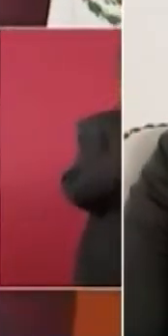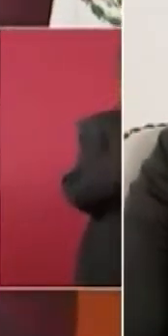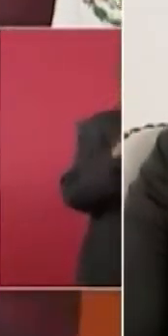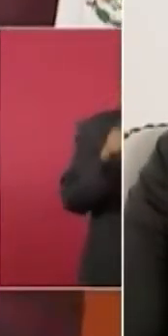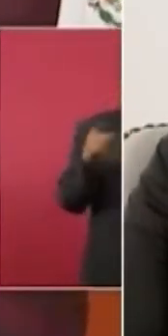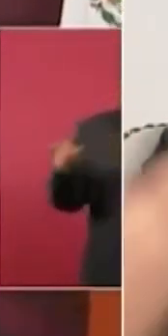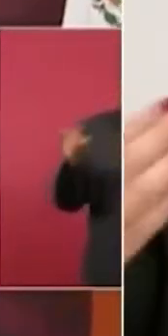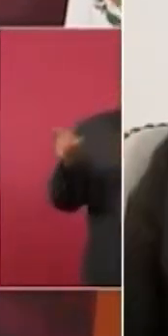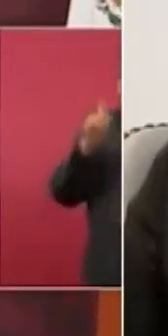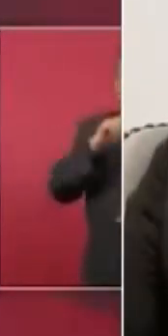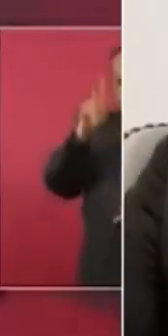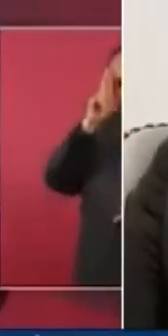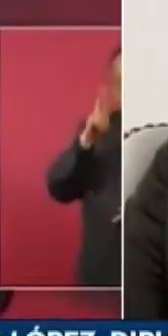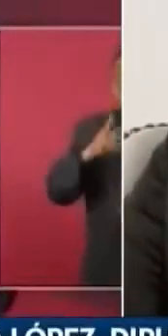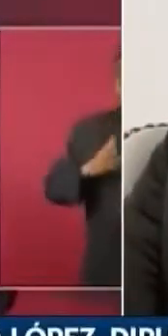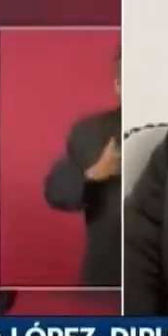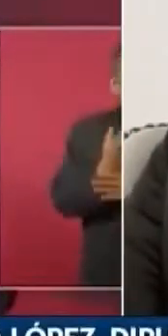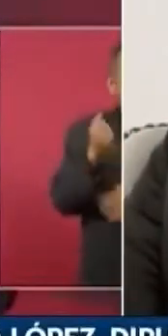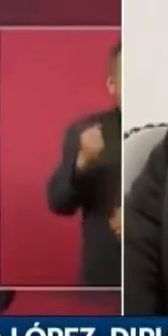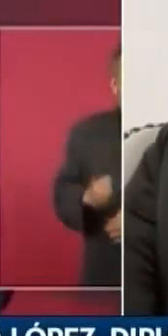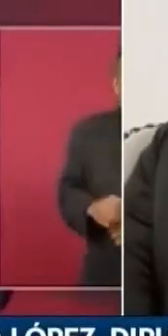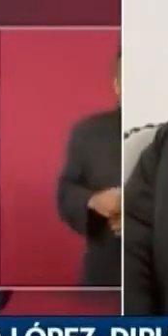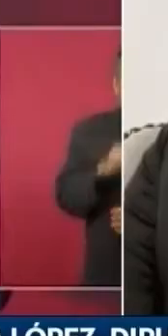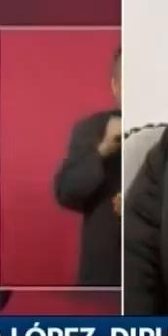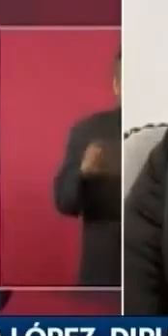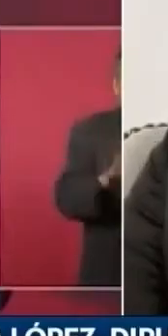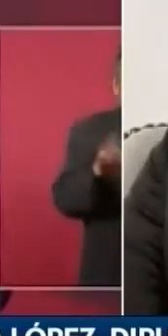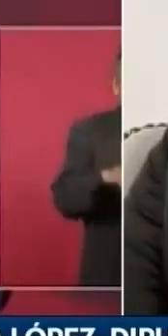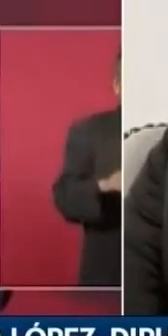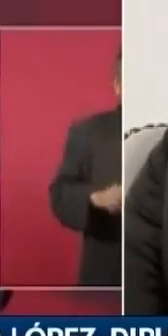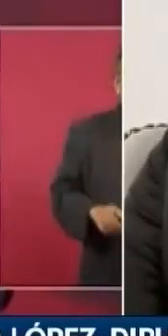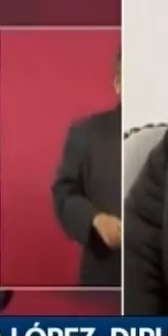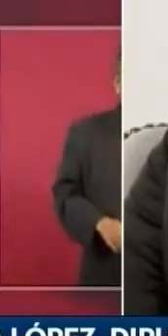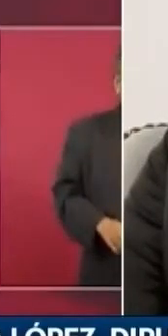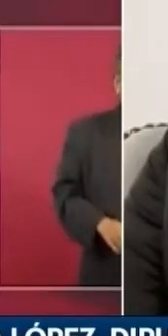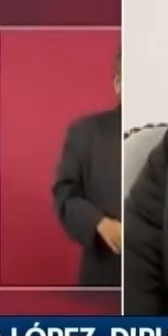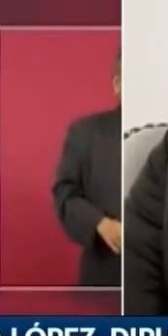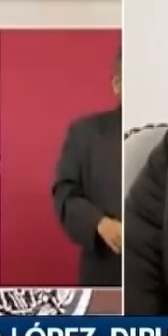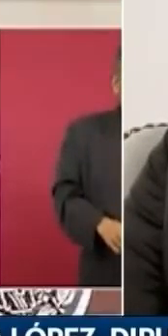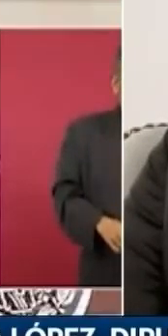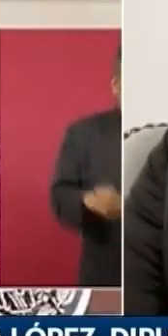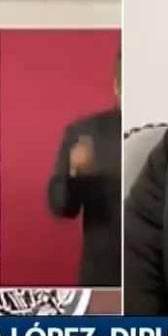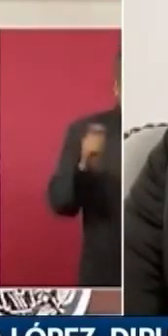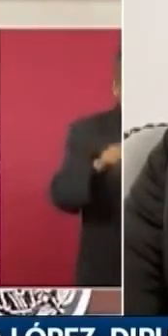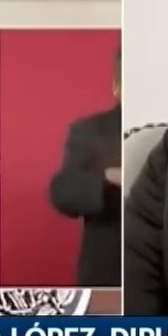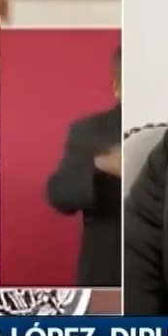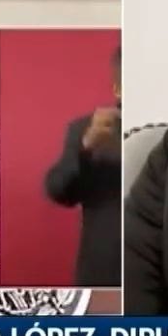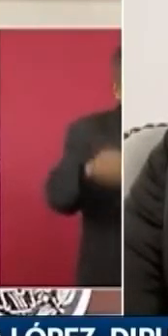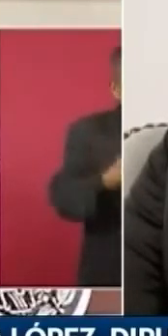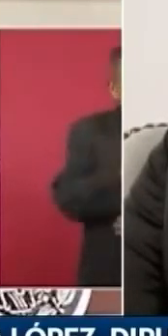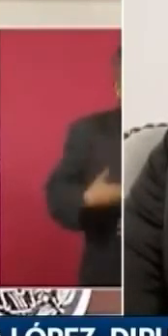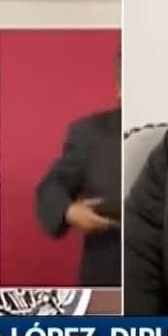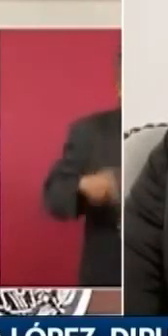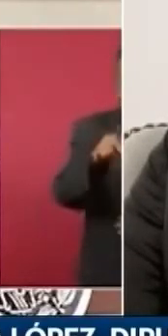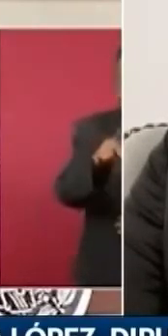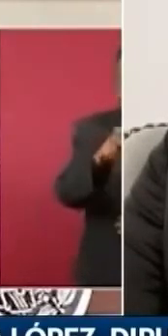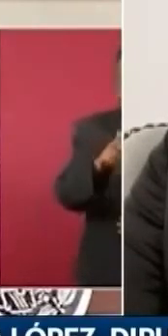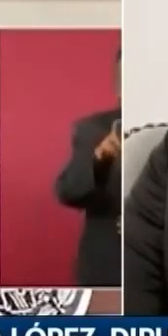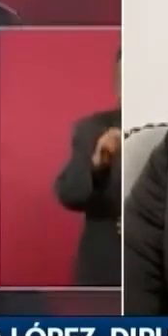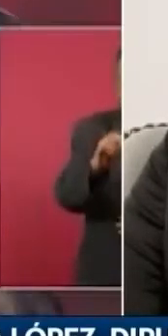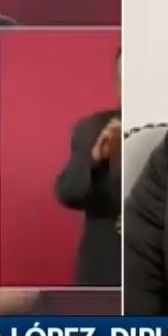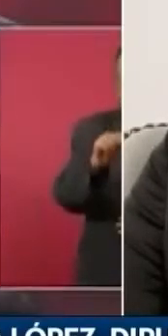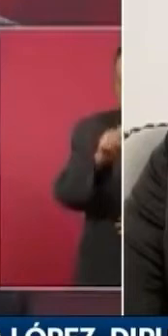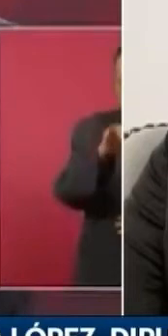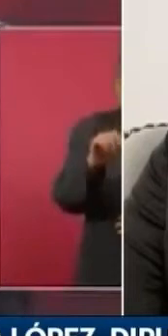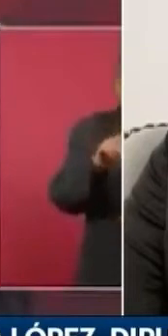ser respetuosa porque hoy es la mandataria de Perú. Entonces, le agradezco, diputada. Usted ha dado pues ya su postura al respecto, y